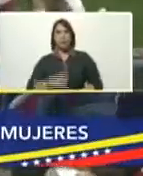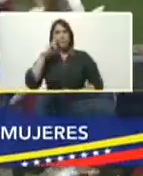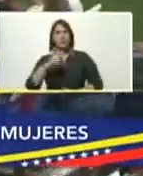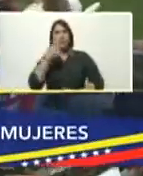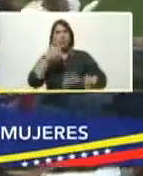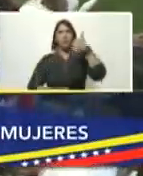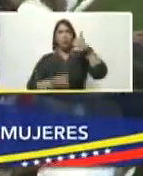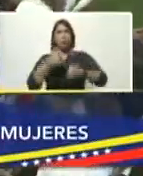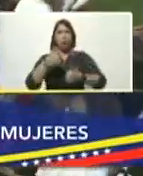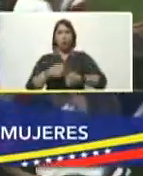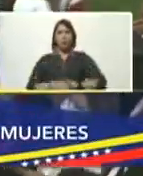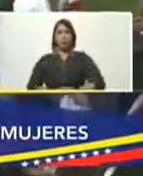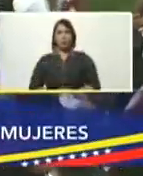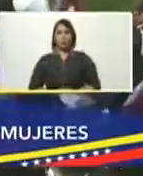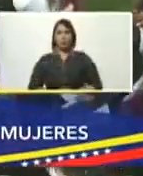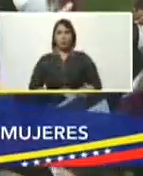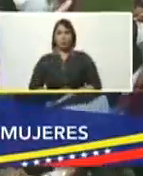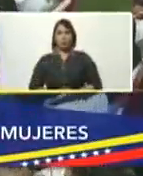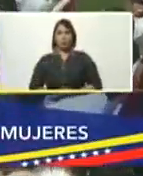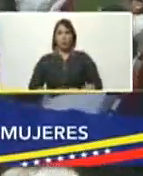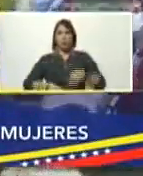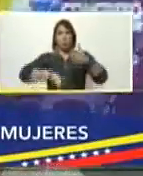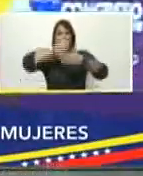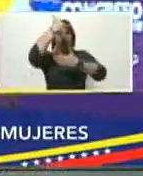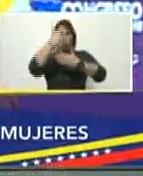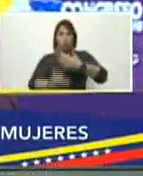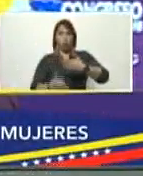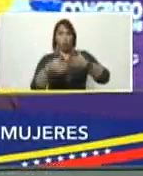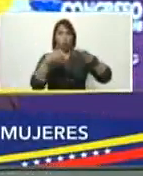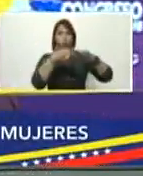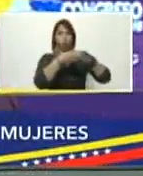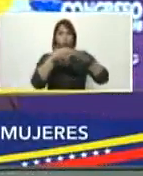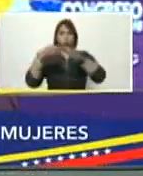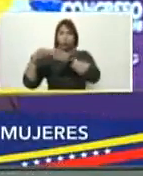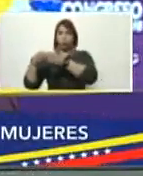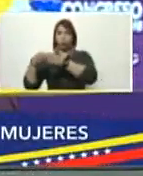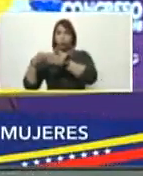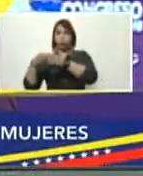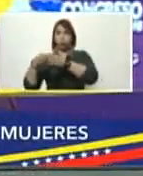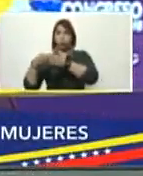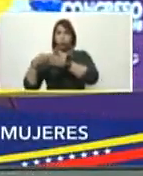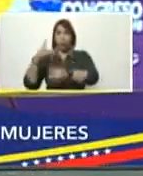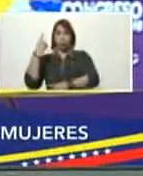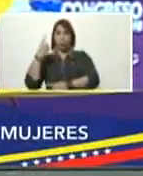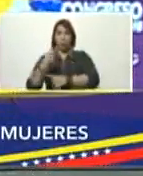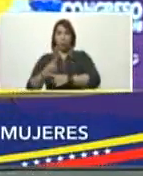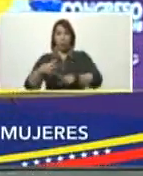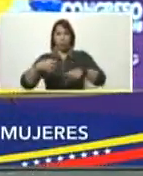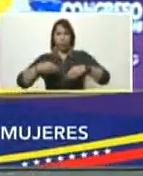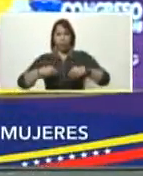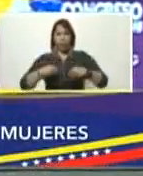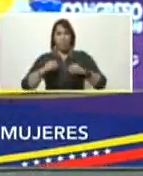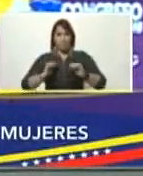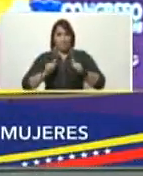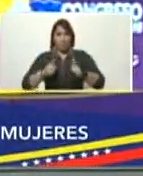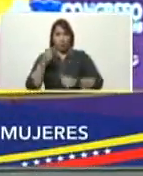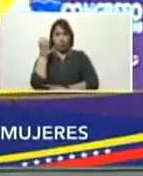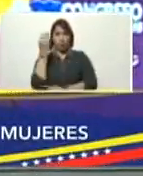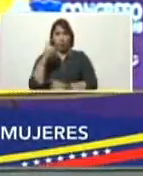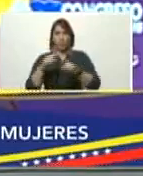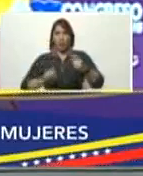son los proyectos organizativos que debemos asumir a partir de este Congreso